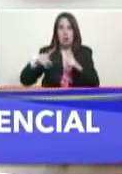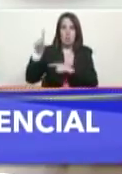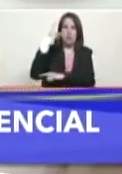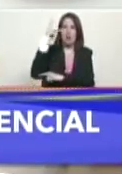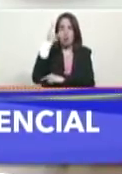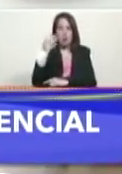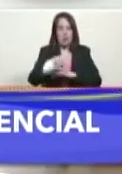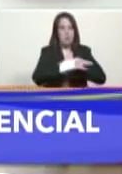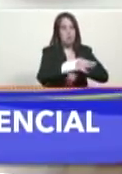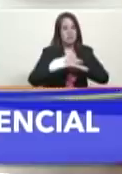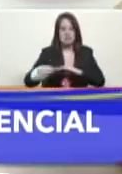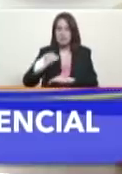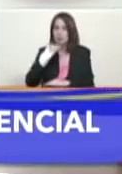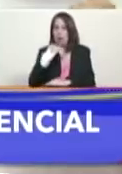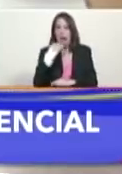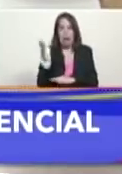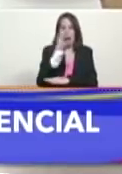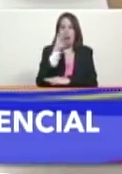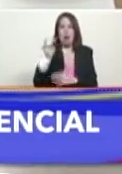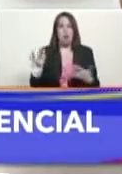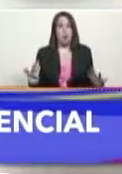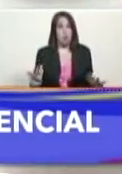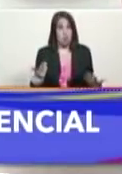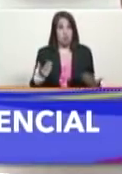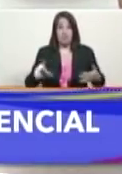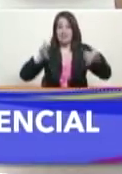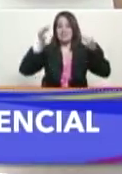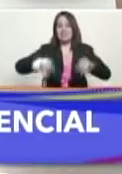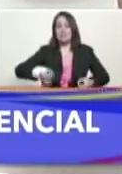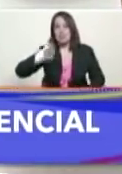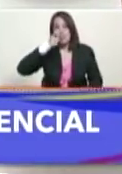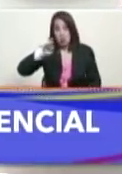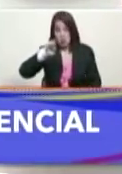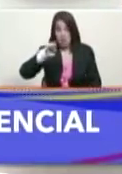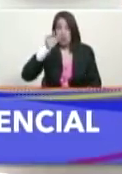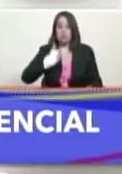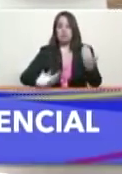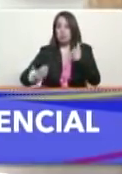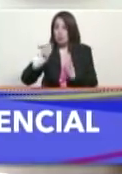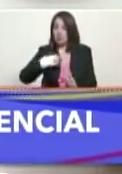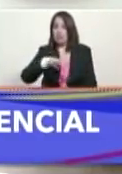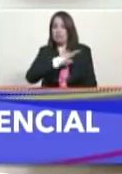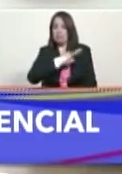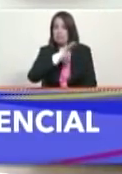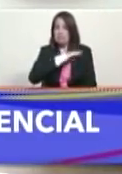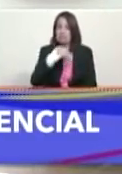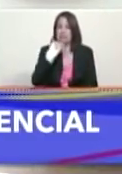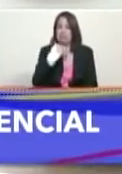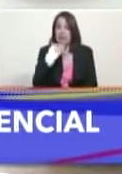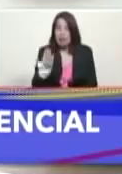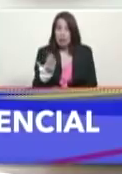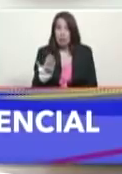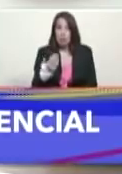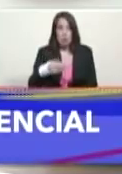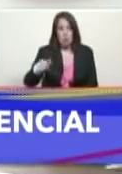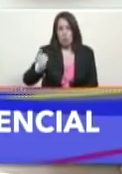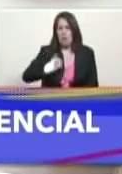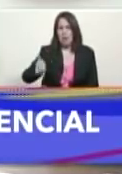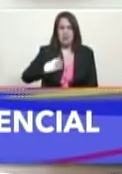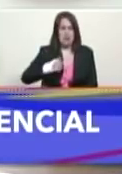algún estado, en alguna región. Tengan la seguridad de que si sufren ustedes un ataque, compatriotas del país, en cualquier